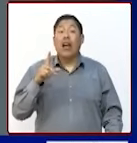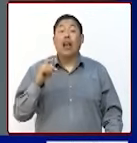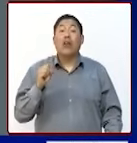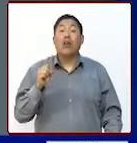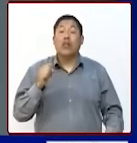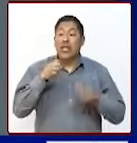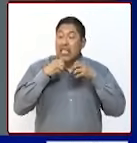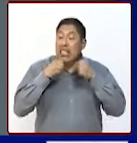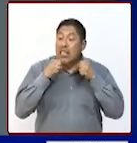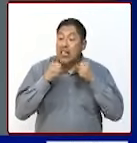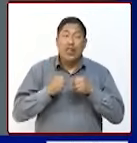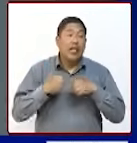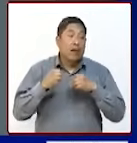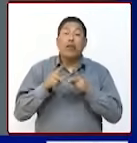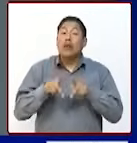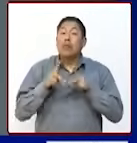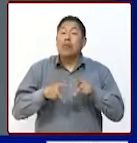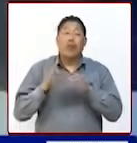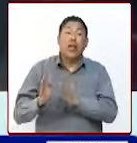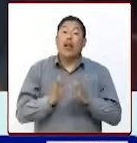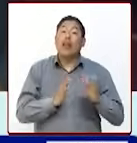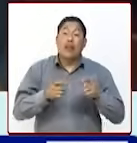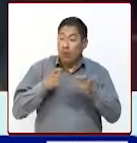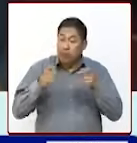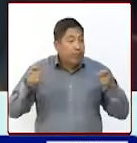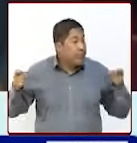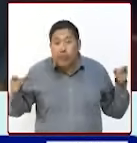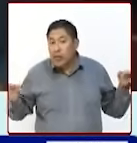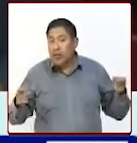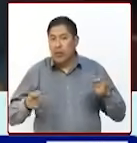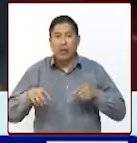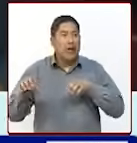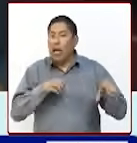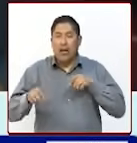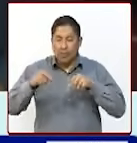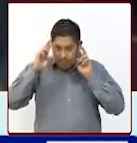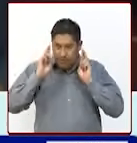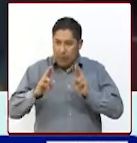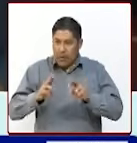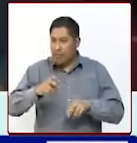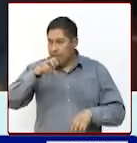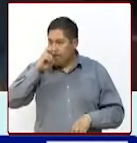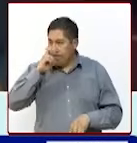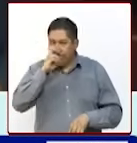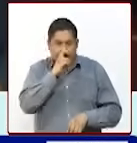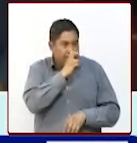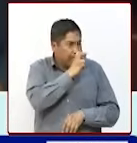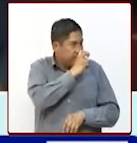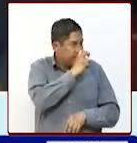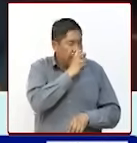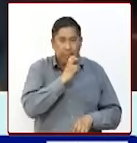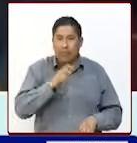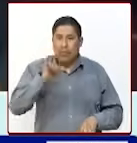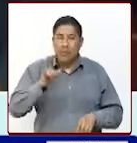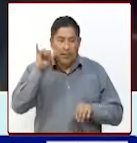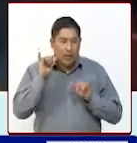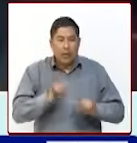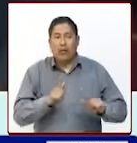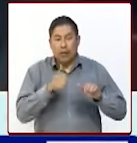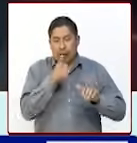de Seguridad Ciudadana porque se alistan los operativos para hacer respetar el auto de buen gobierno. Carlos.